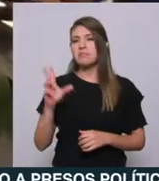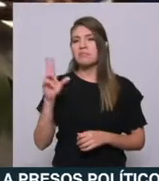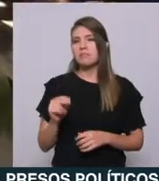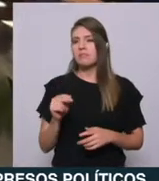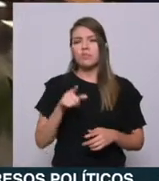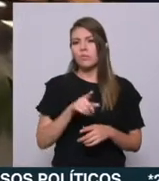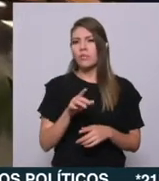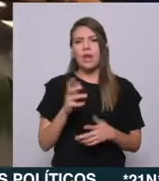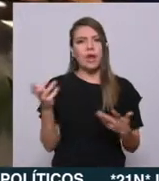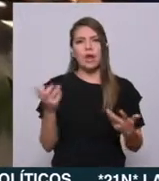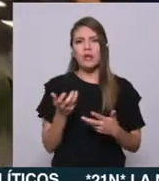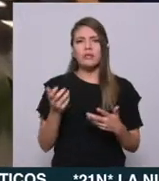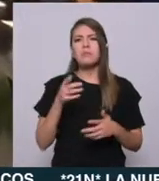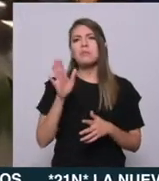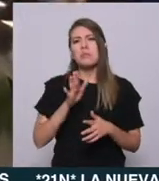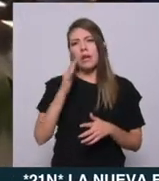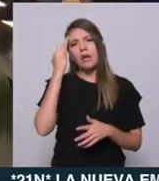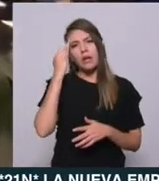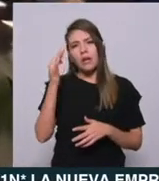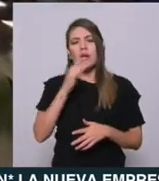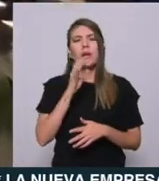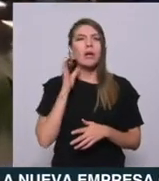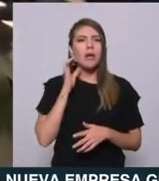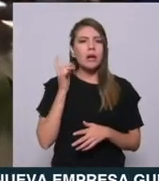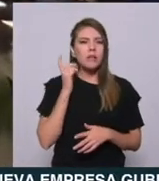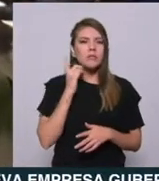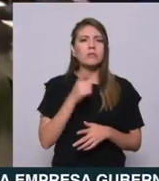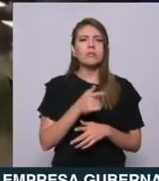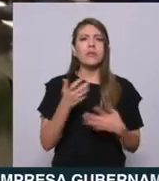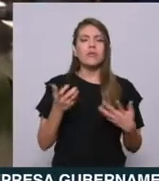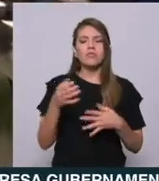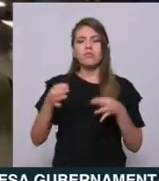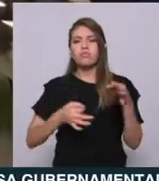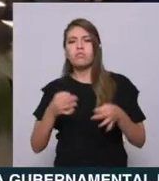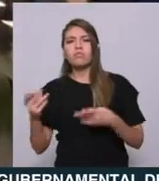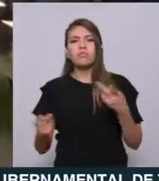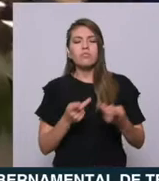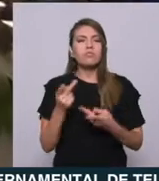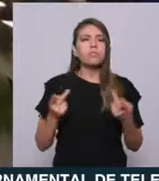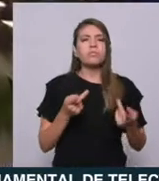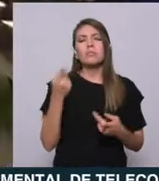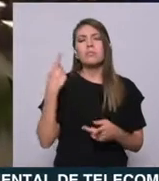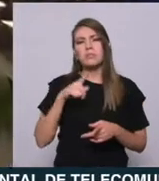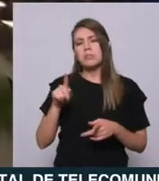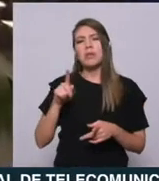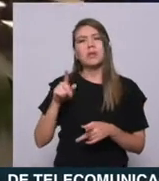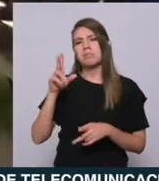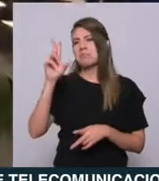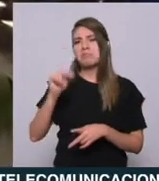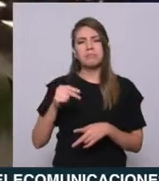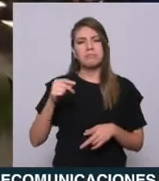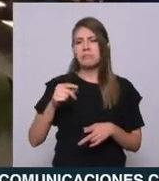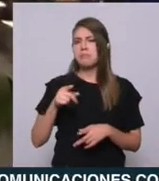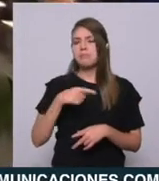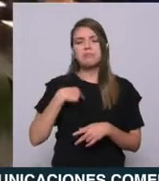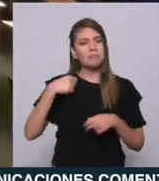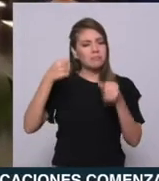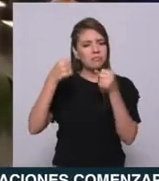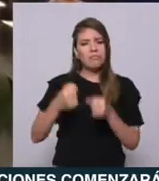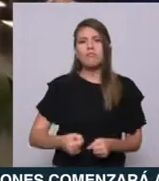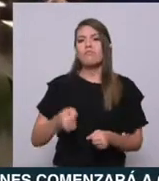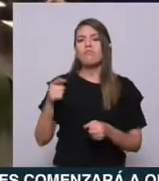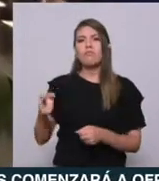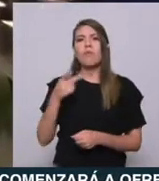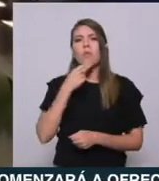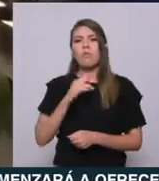Tardará algunos meses, la Corte toma su tiempo para resolver, pero tengan la absoluta seguridad que el gobernador Bonilla